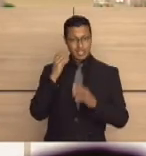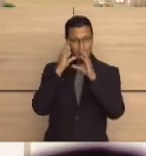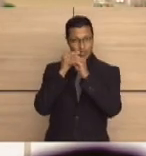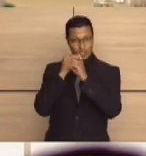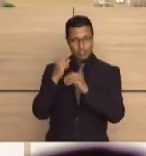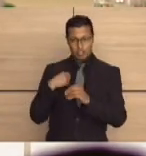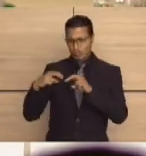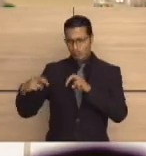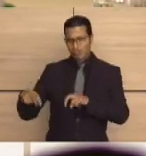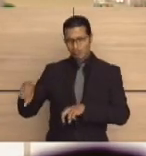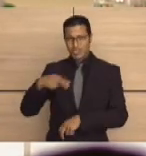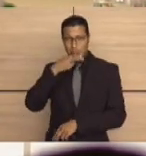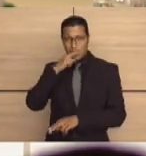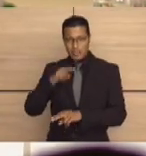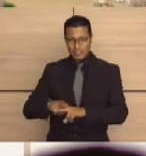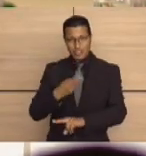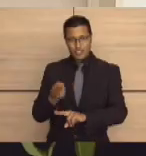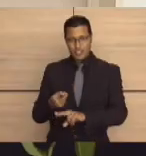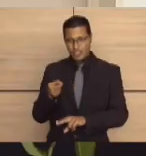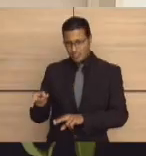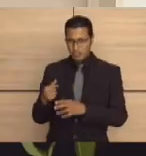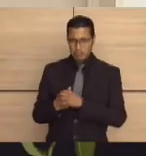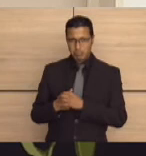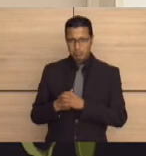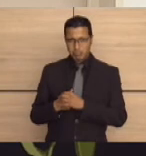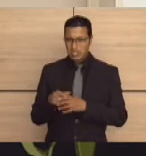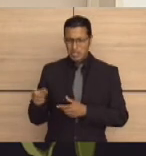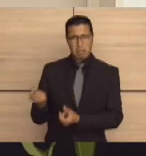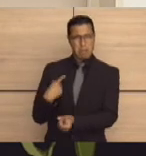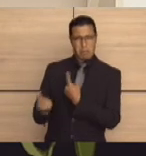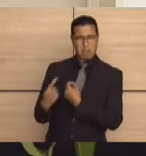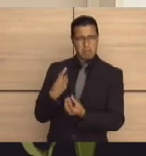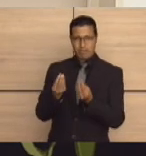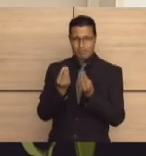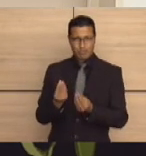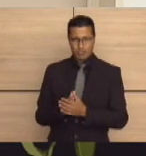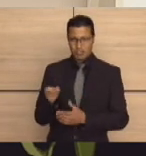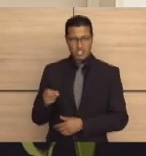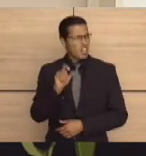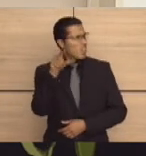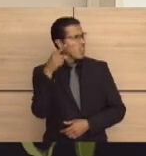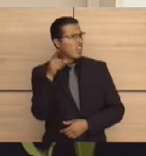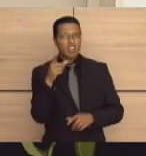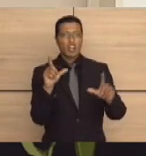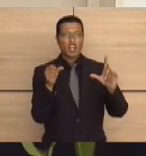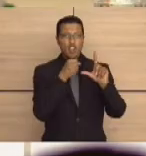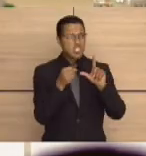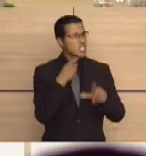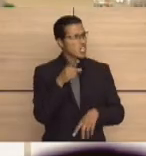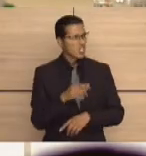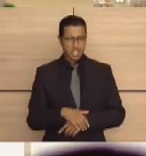con mi sobrino y también estaba, él me hacía muchas preguntas, como de las noticias, y yo decía,